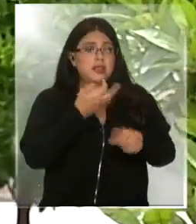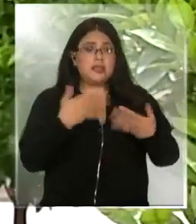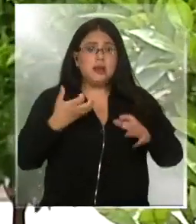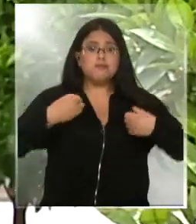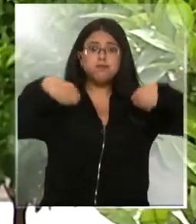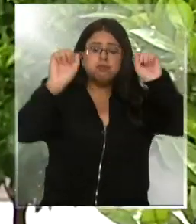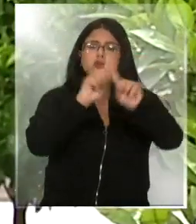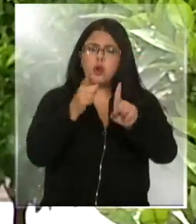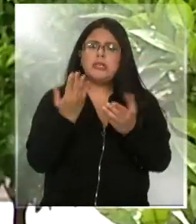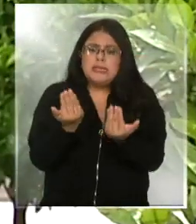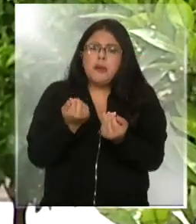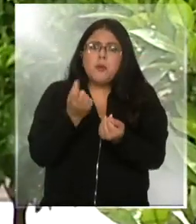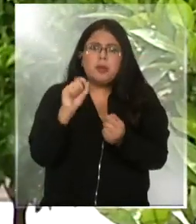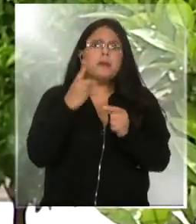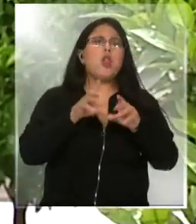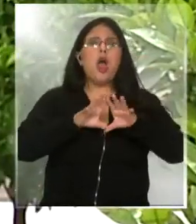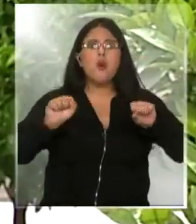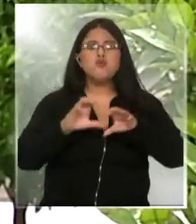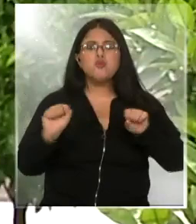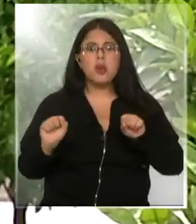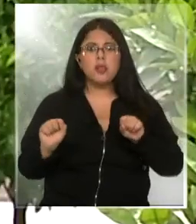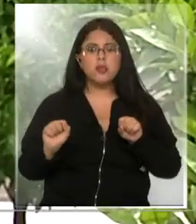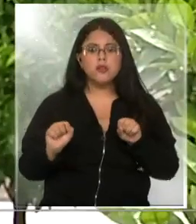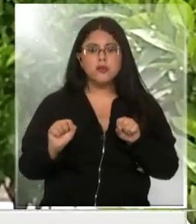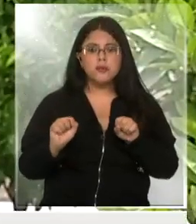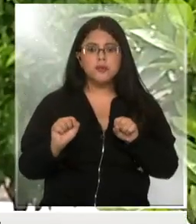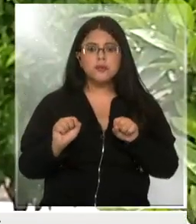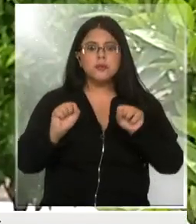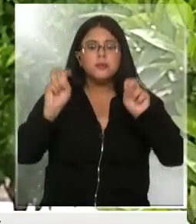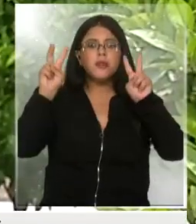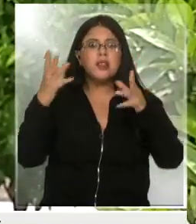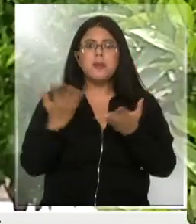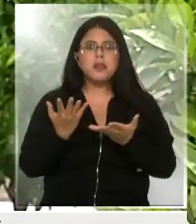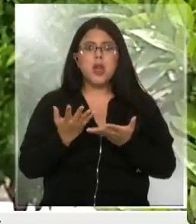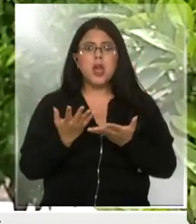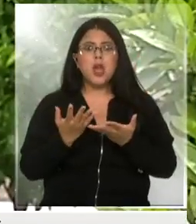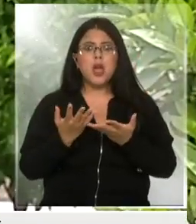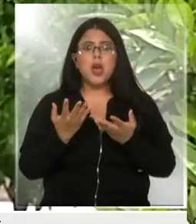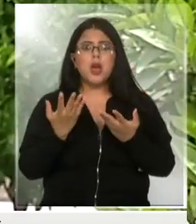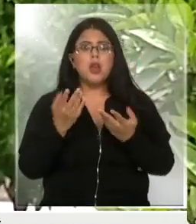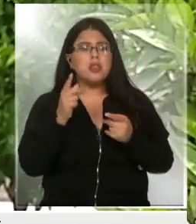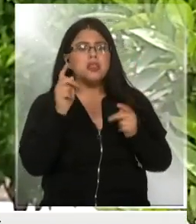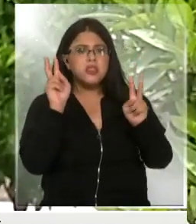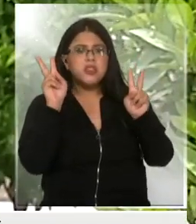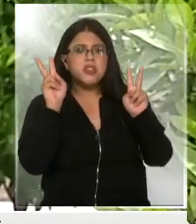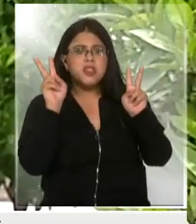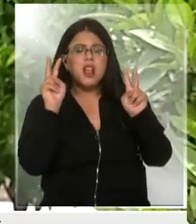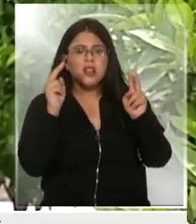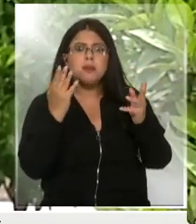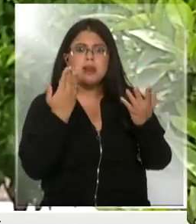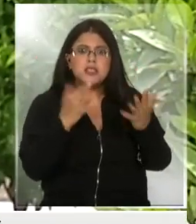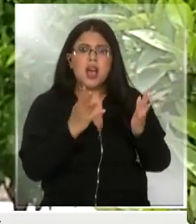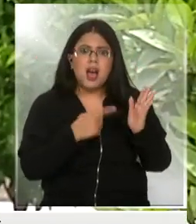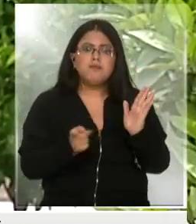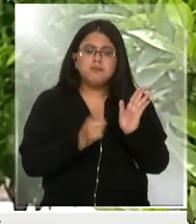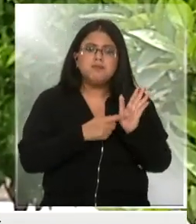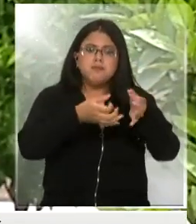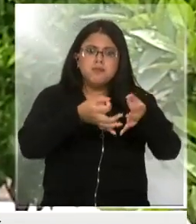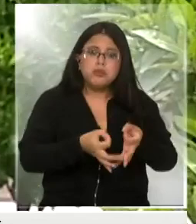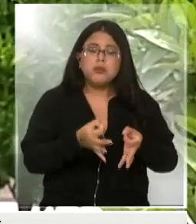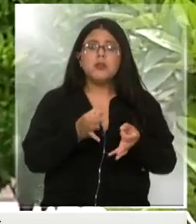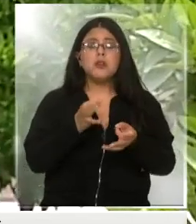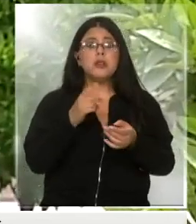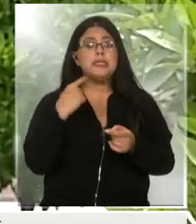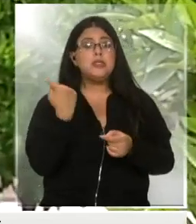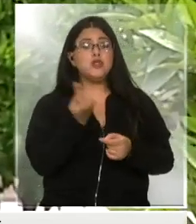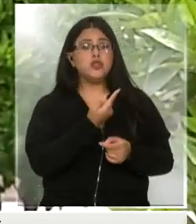que se llegue al acuerdo sobre las otras partes del pilar contributivo. Mientras nosotros no